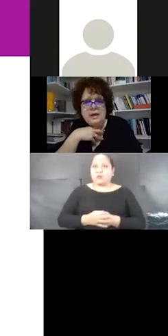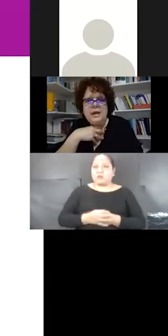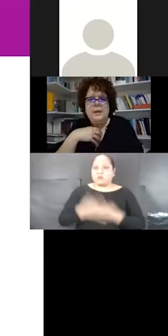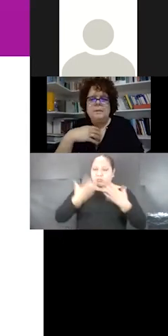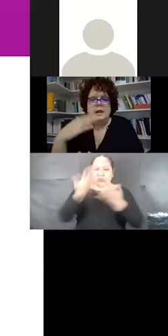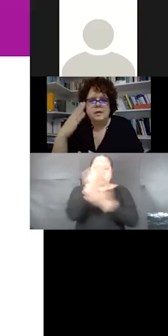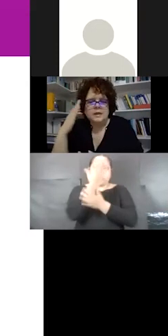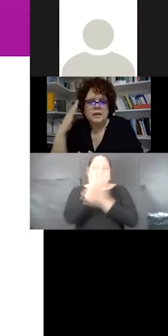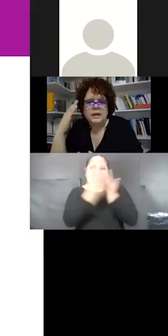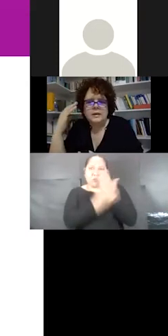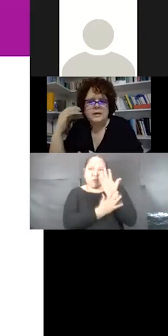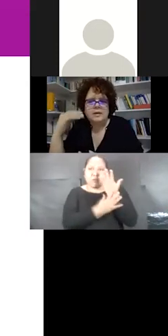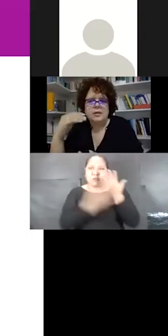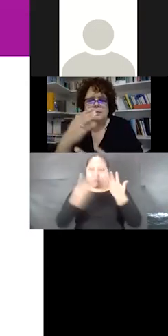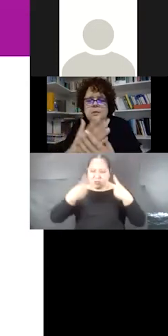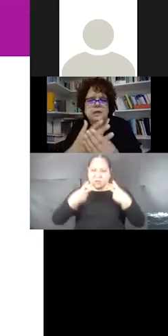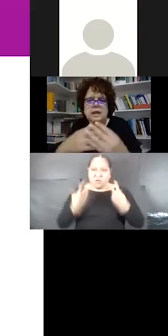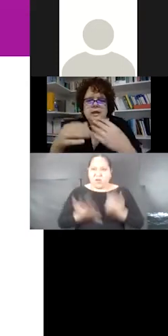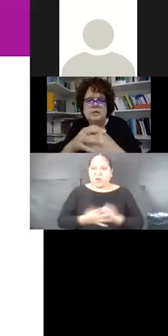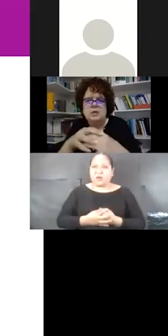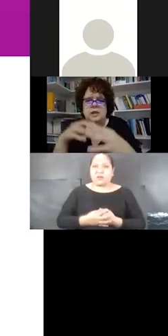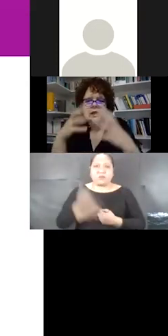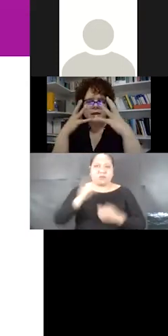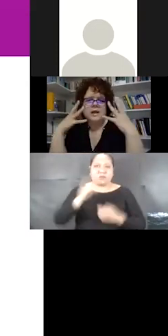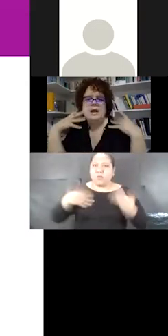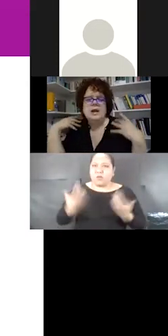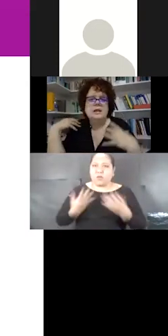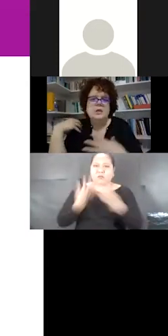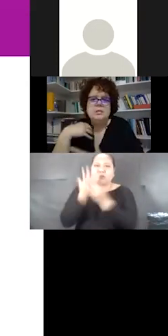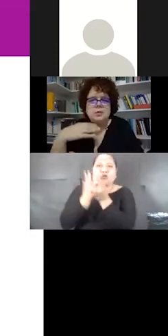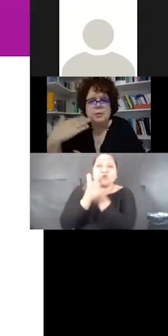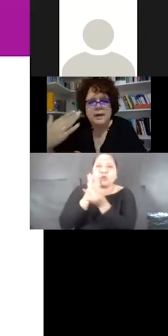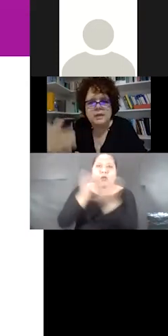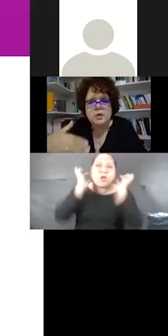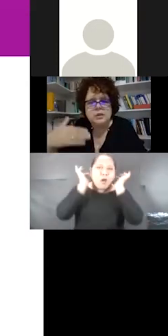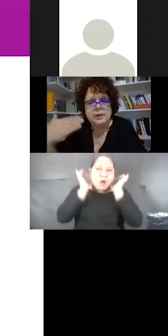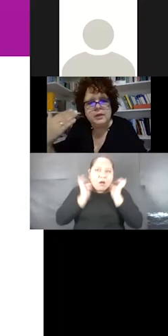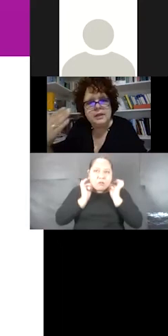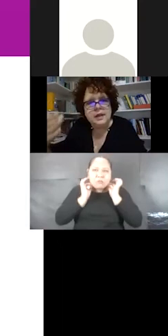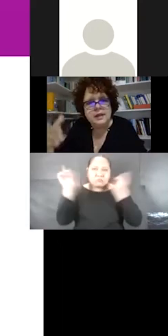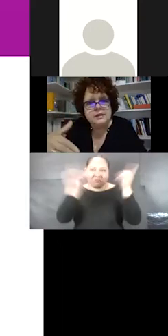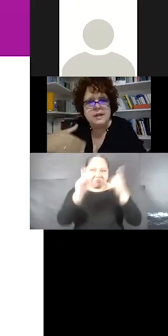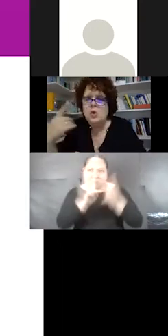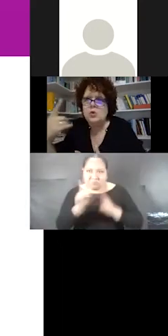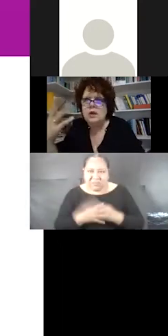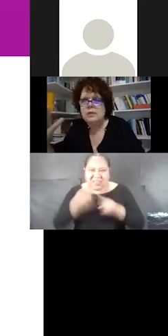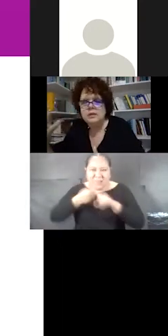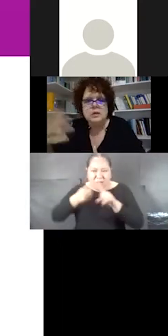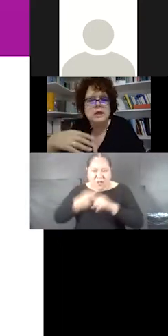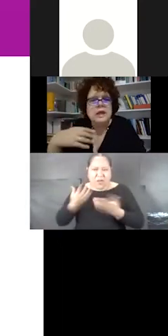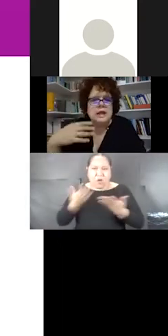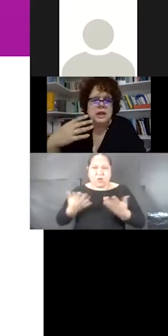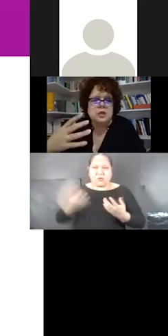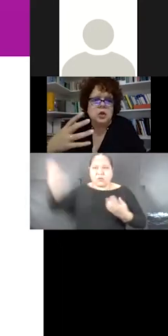piel, tenemos que tener, no podemos tener ni sortija, ni alhajas, ¿no? Son varias cosas, varios detalles, la luz, la